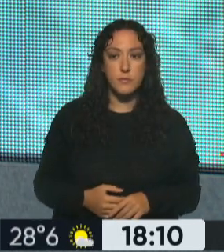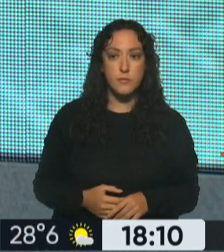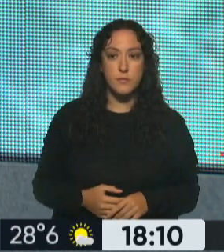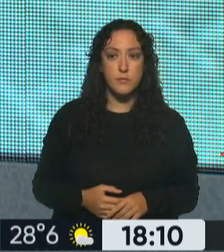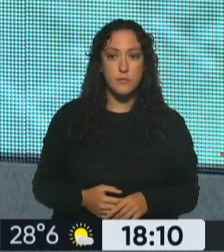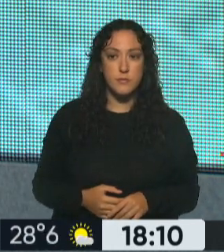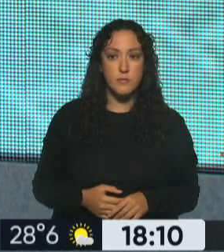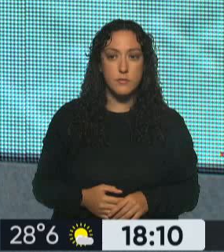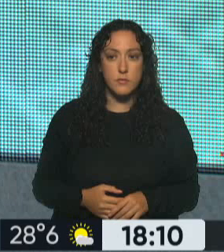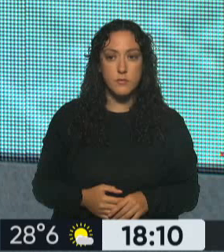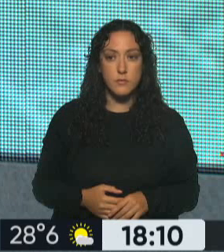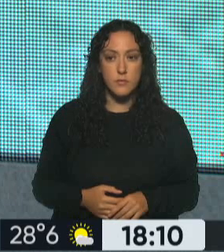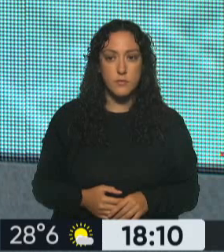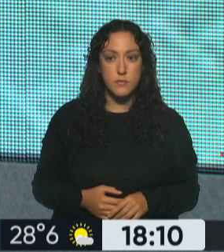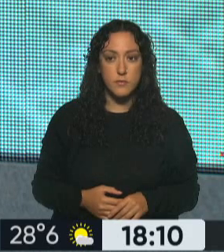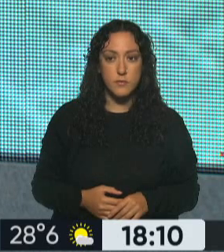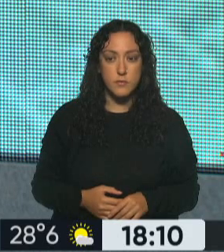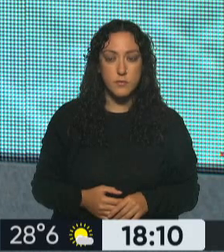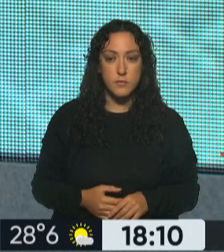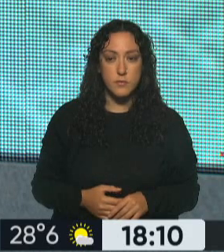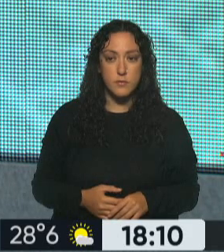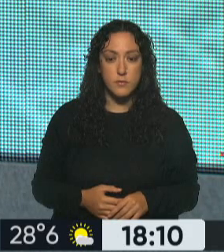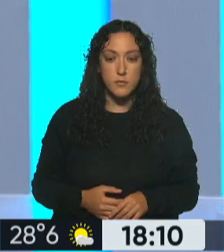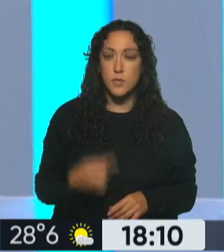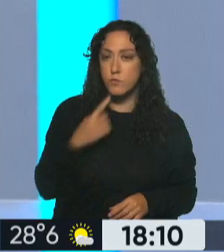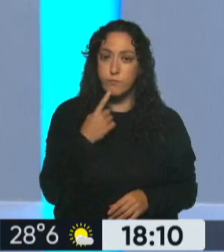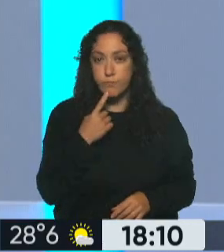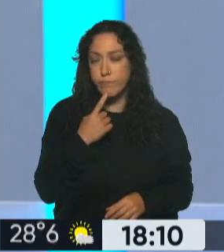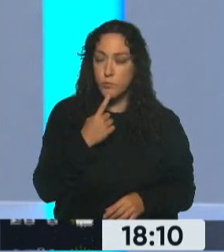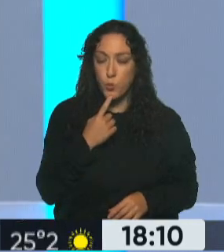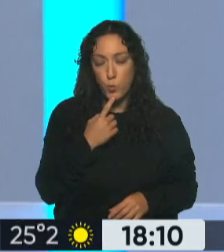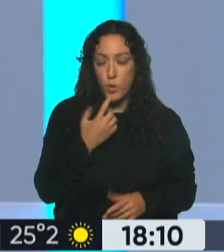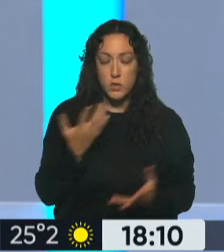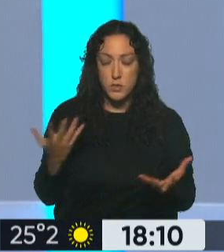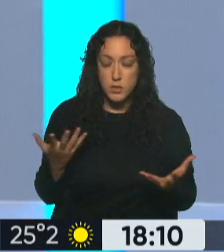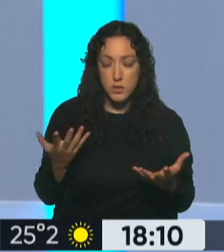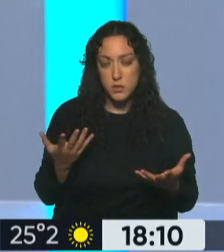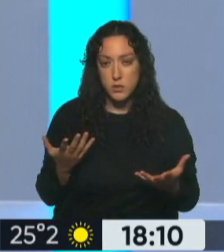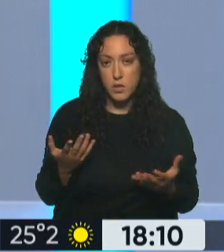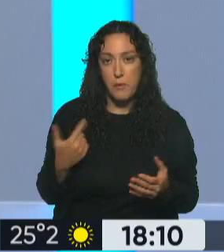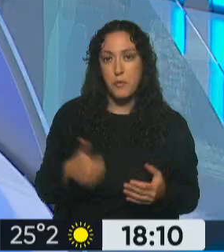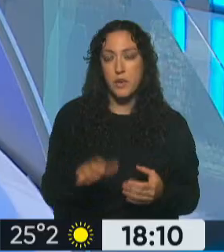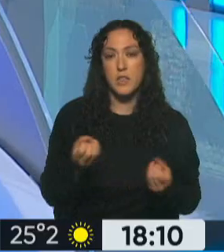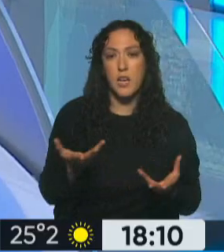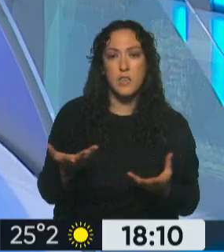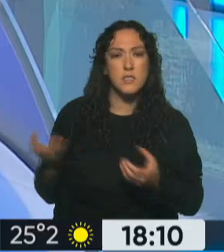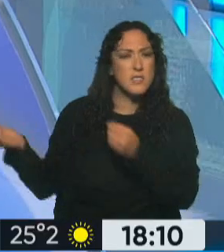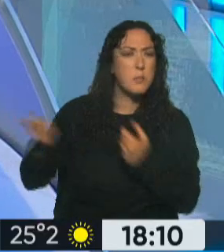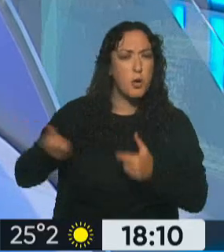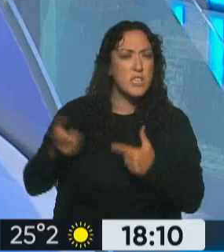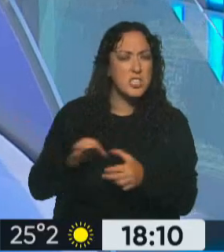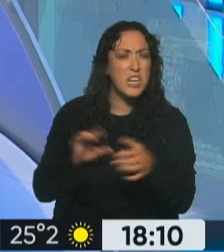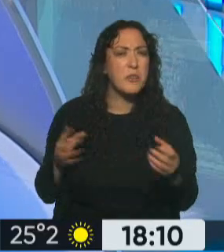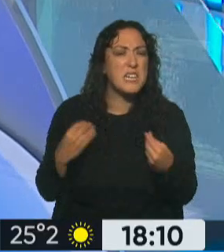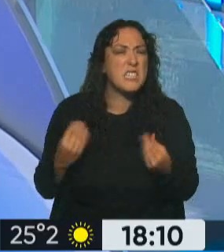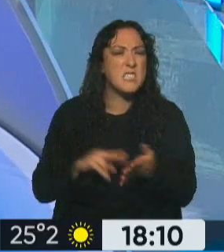y y y Tantas dudas me deja esto gracio de qué es lo que va a pasar Qué significa liberar imp a ver vamos a explicar primero